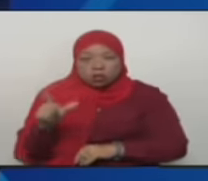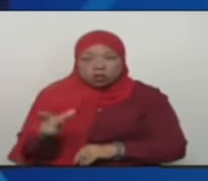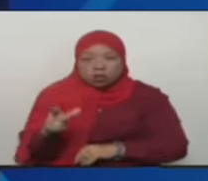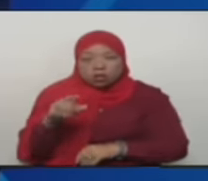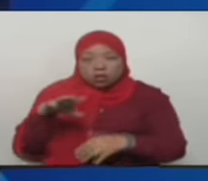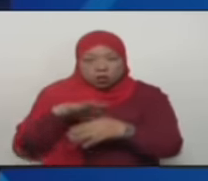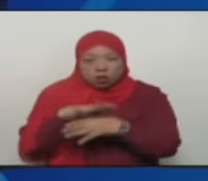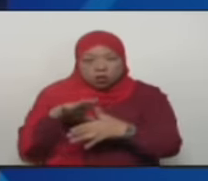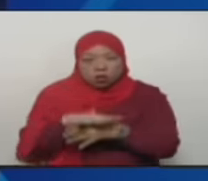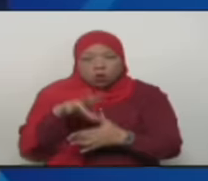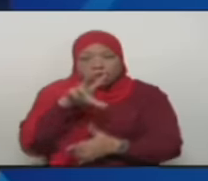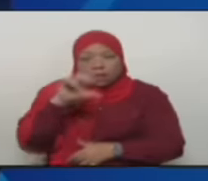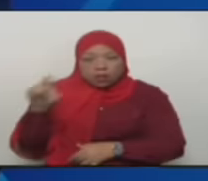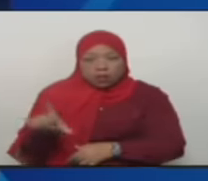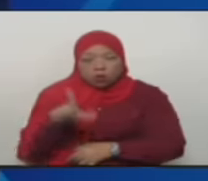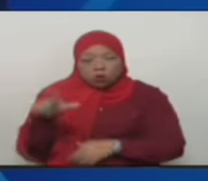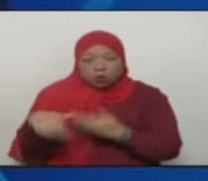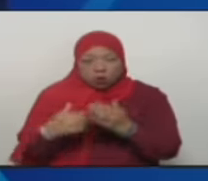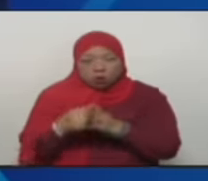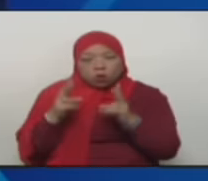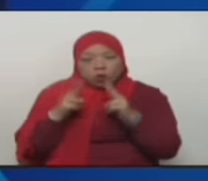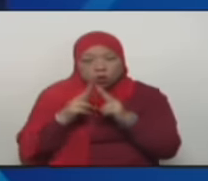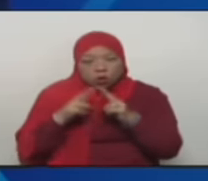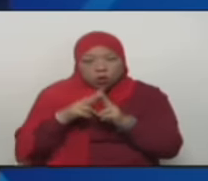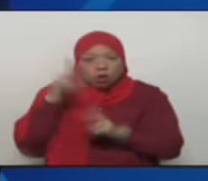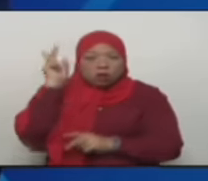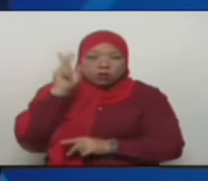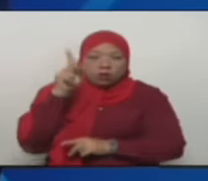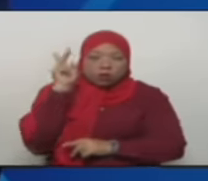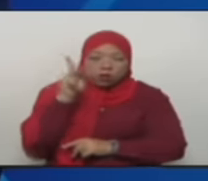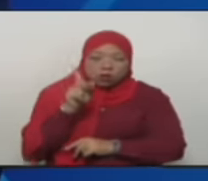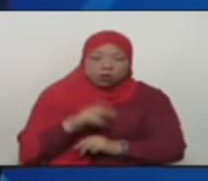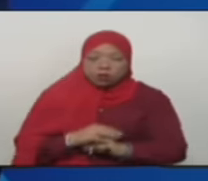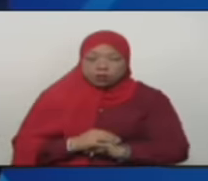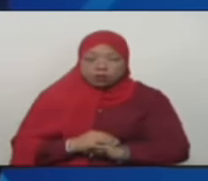martes 30 de julio. Conozco, profesor Moncada,